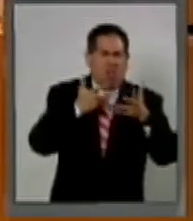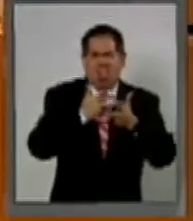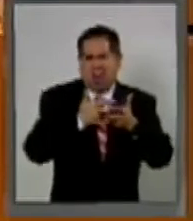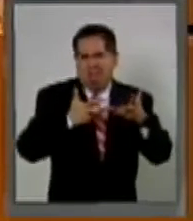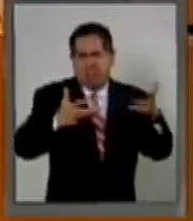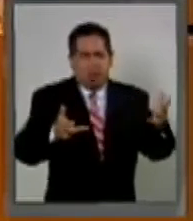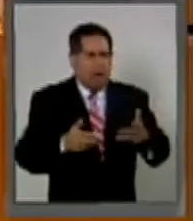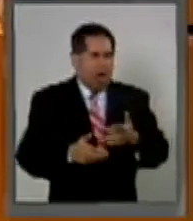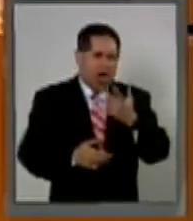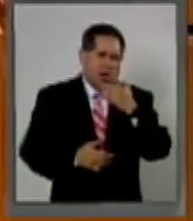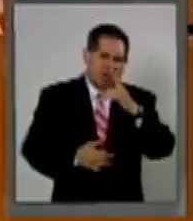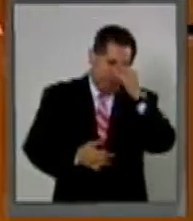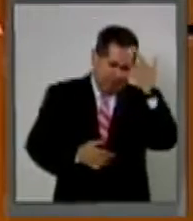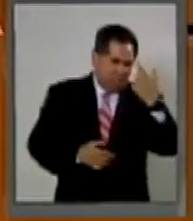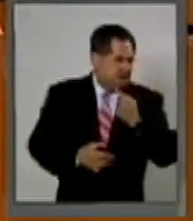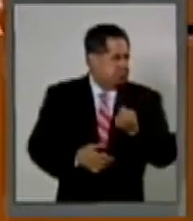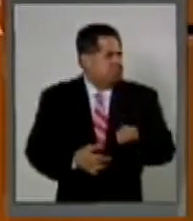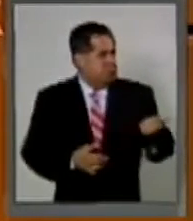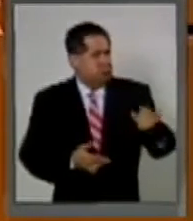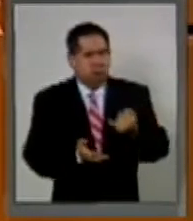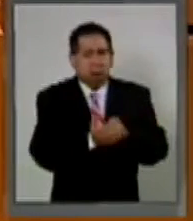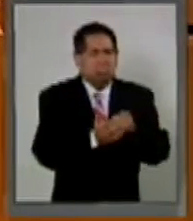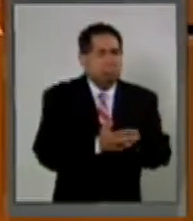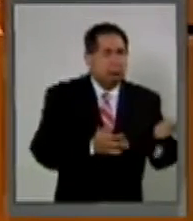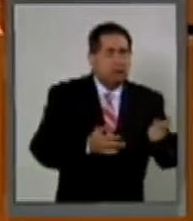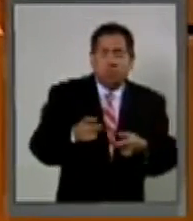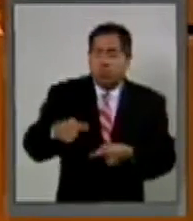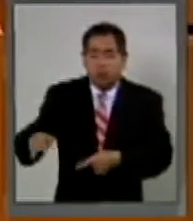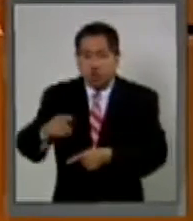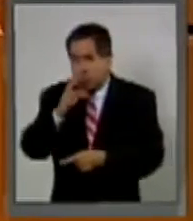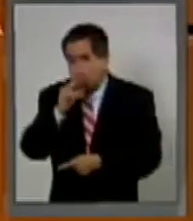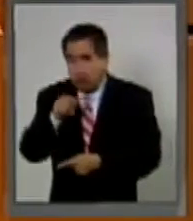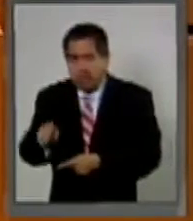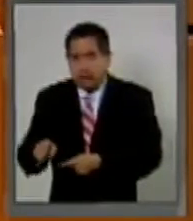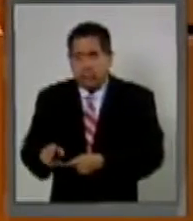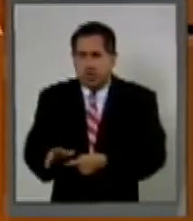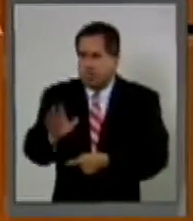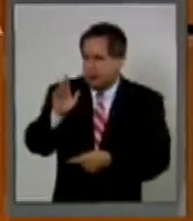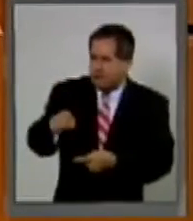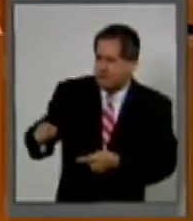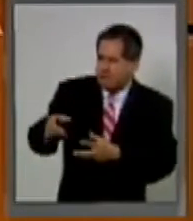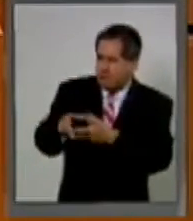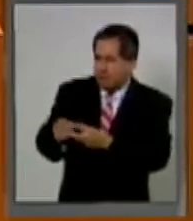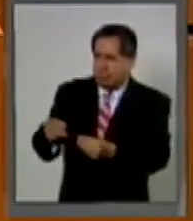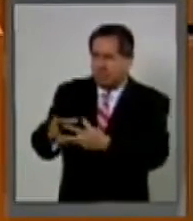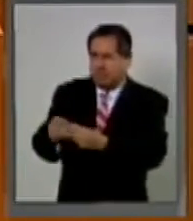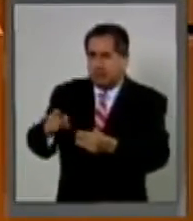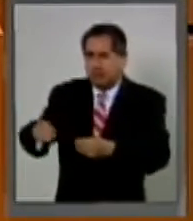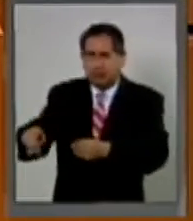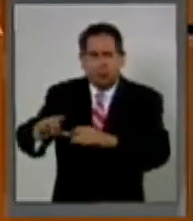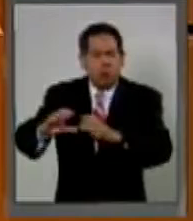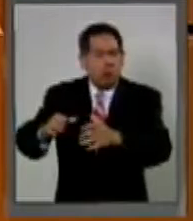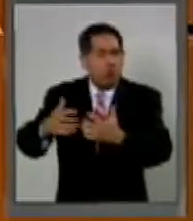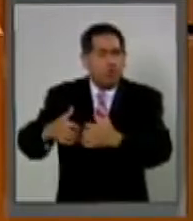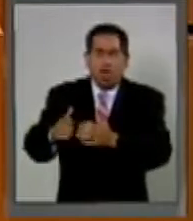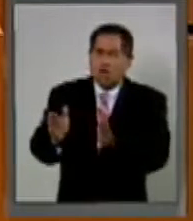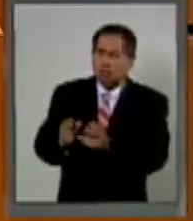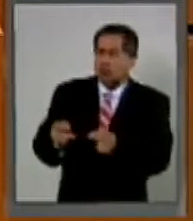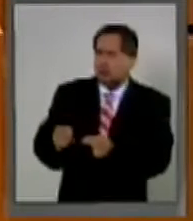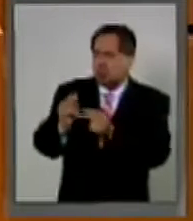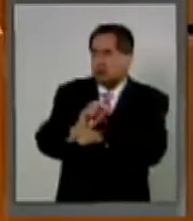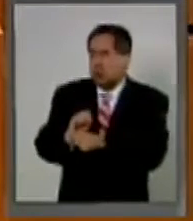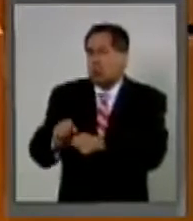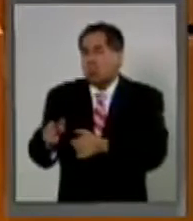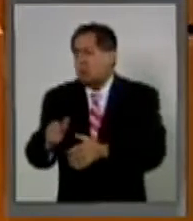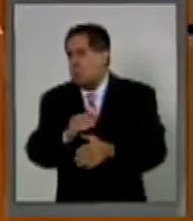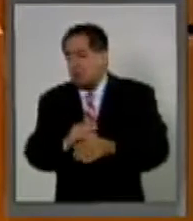a la pesca comercial, pues ponen en riesgo la desaparición de estas pequeñas empresas ribereñas